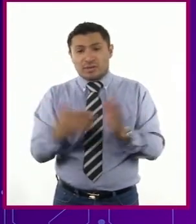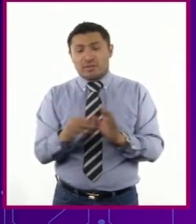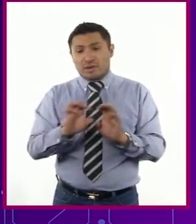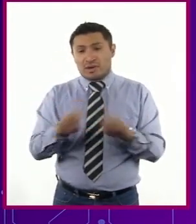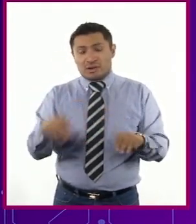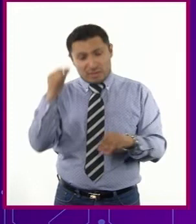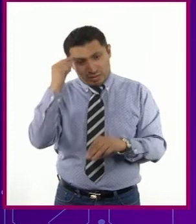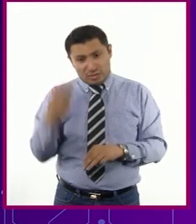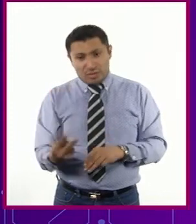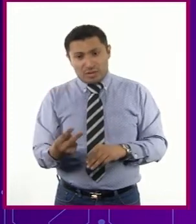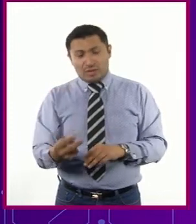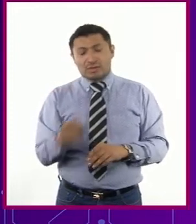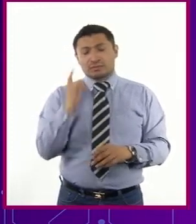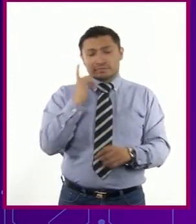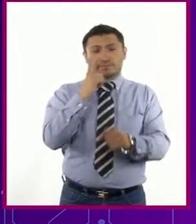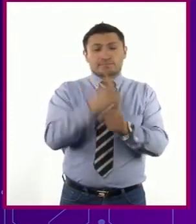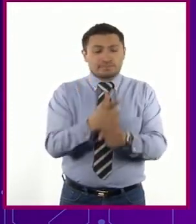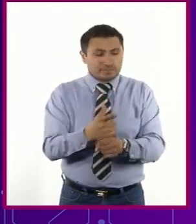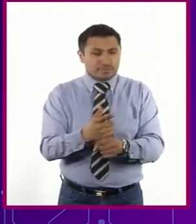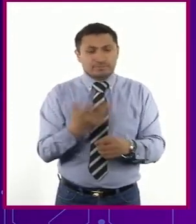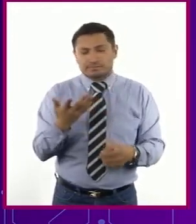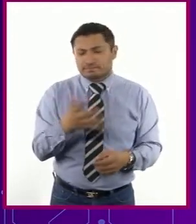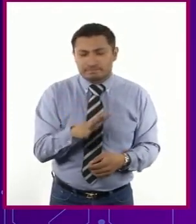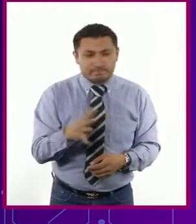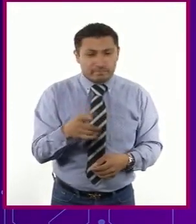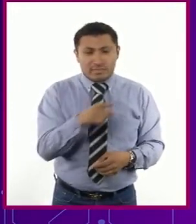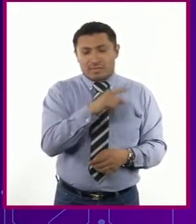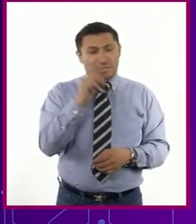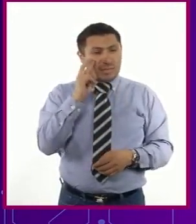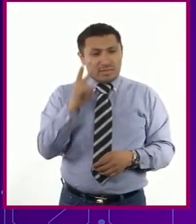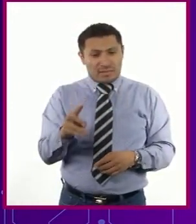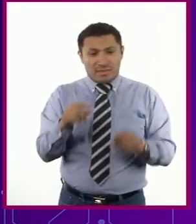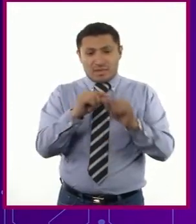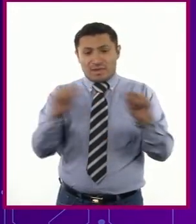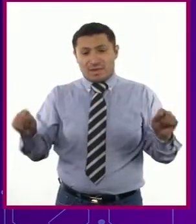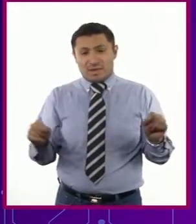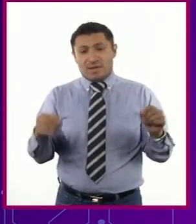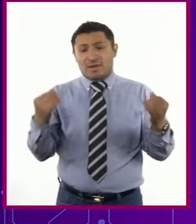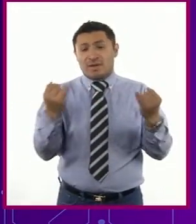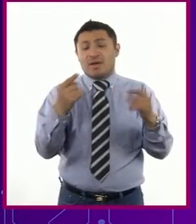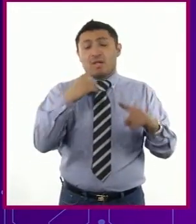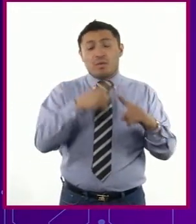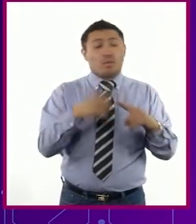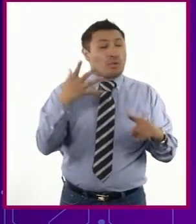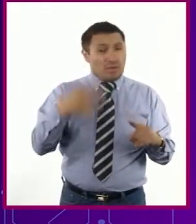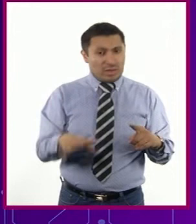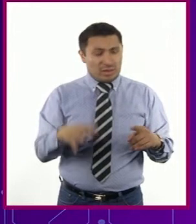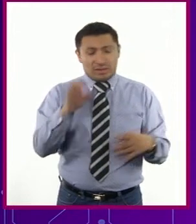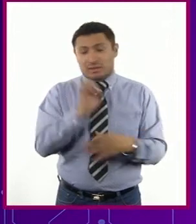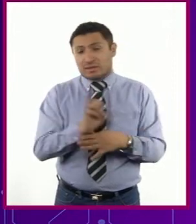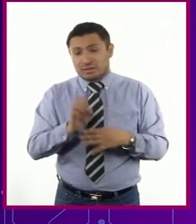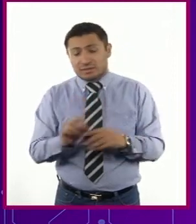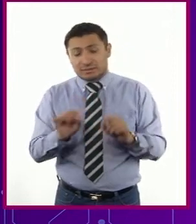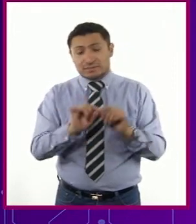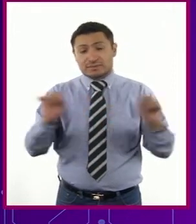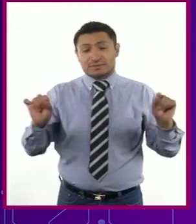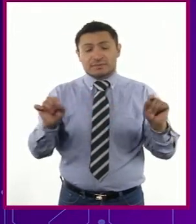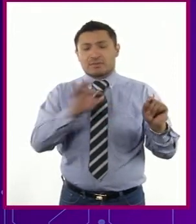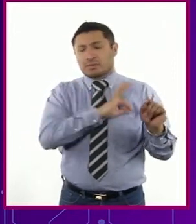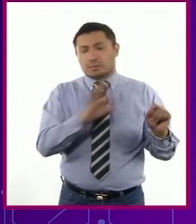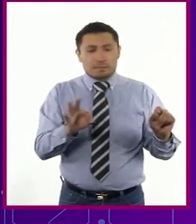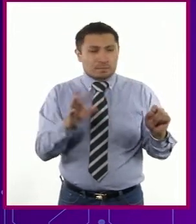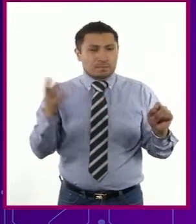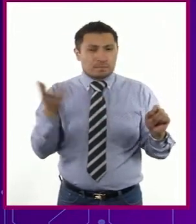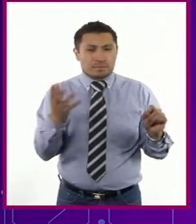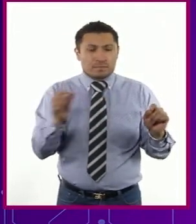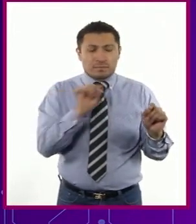calcular el producto y el cociente indicados, noten que el divisor es una potencia de 10, por lo que en el dividendo podemos recorrer